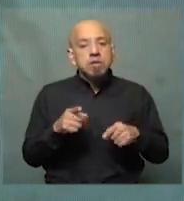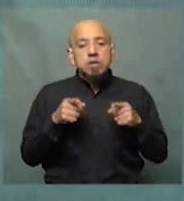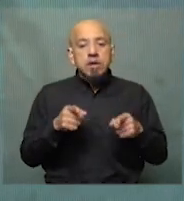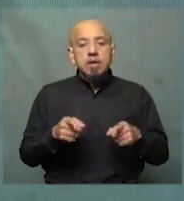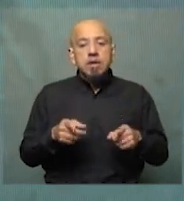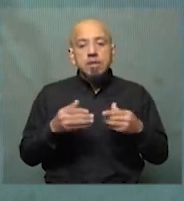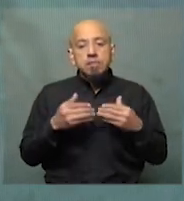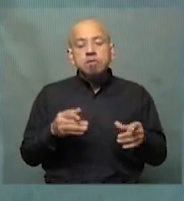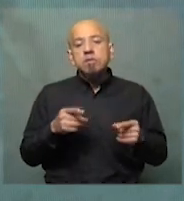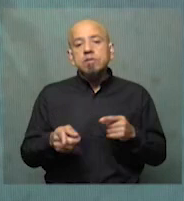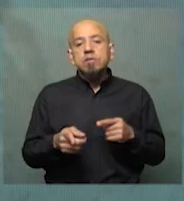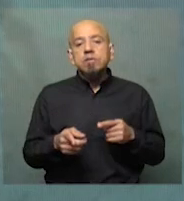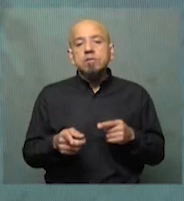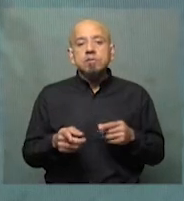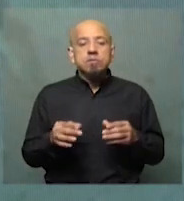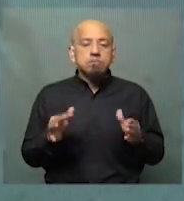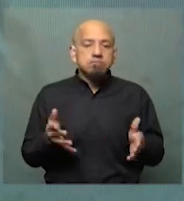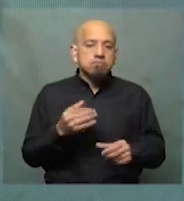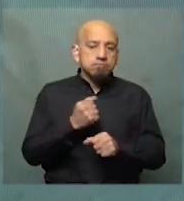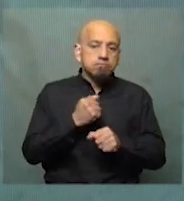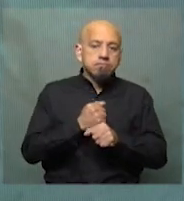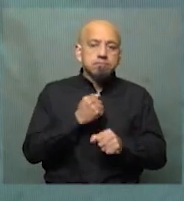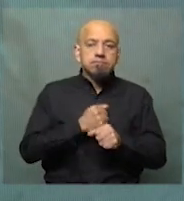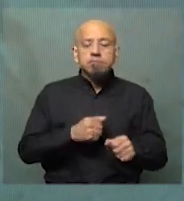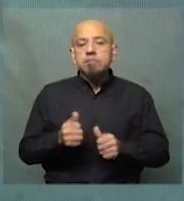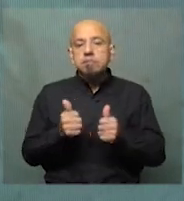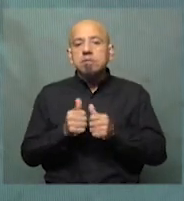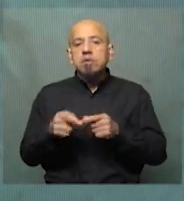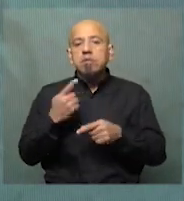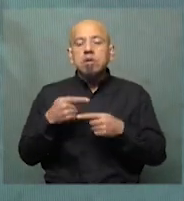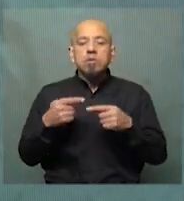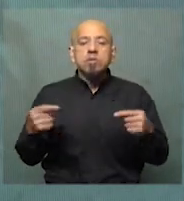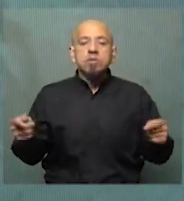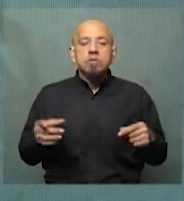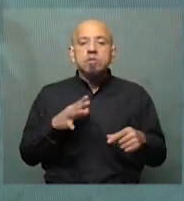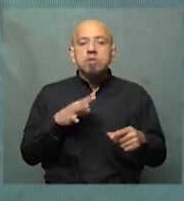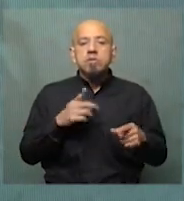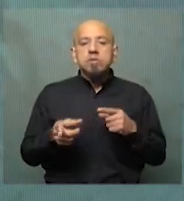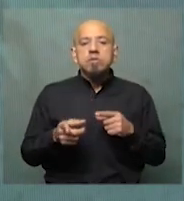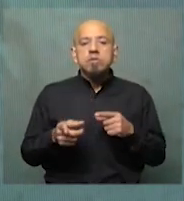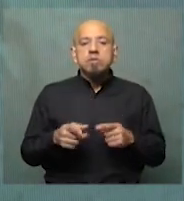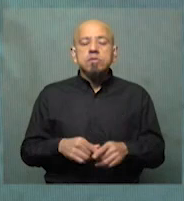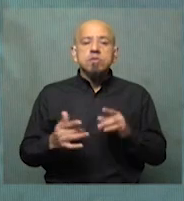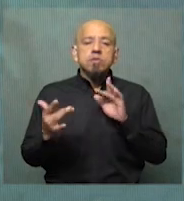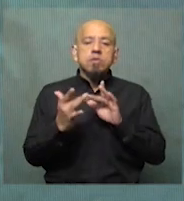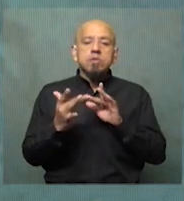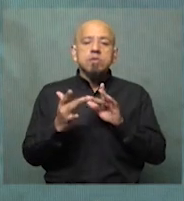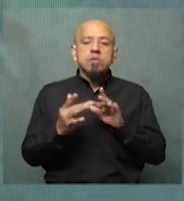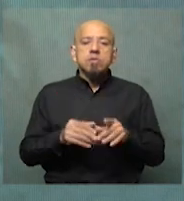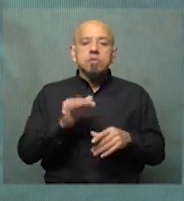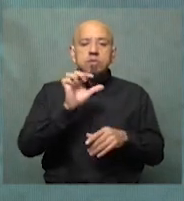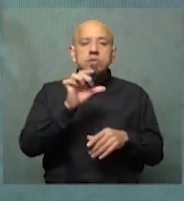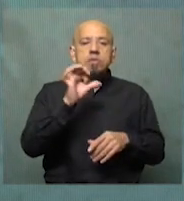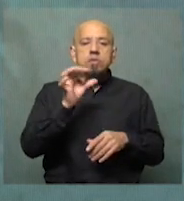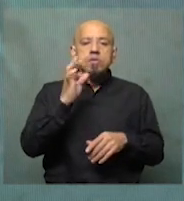de eso, Bruno, bueno, ya laburábamos en conjunto con otras cosas y teníamos en común el contacto con la editorial Estuario. Y